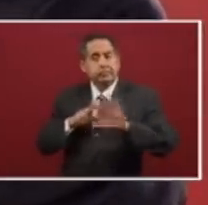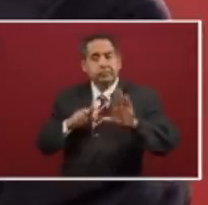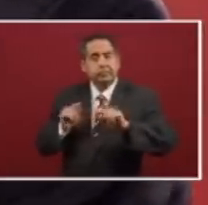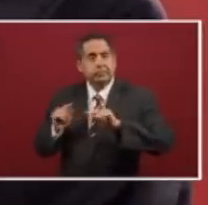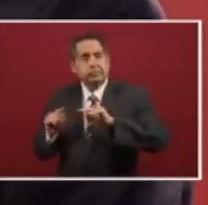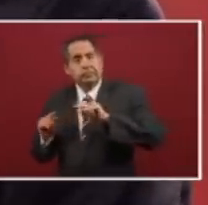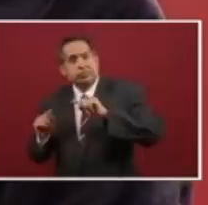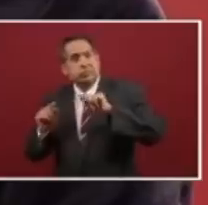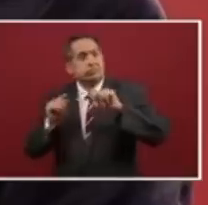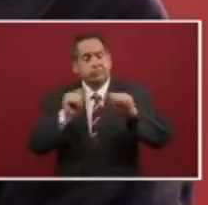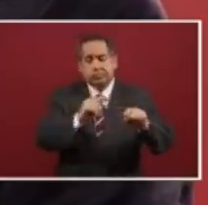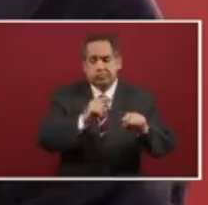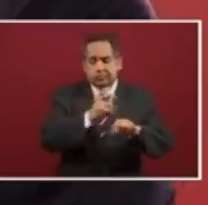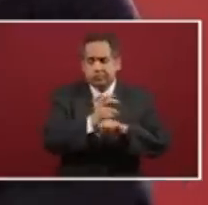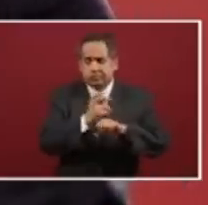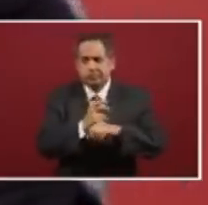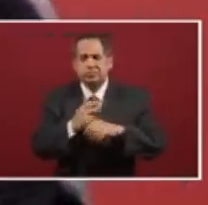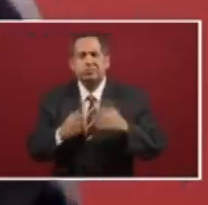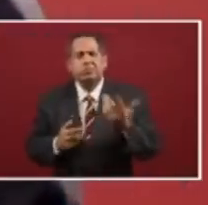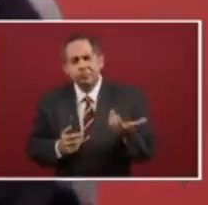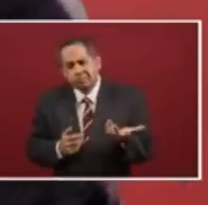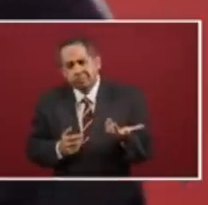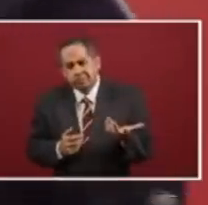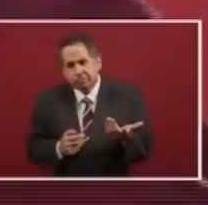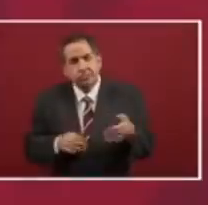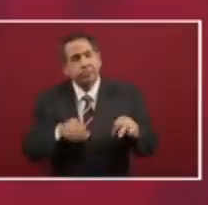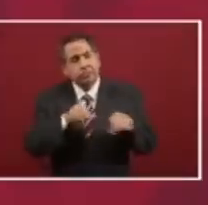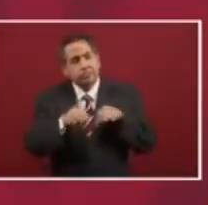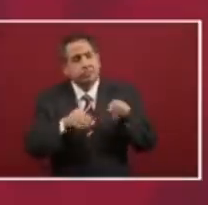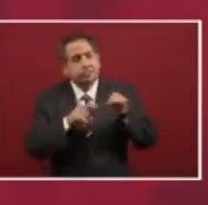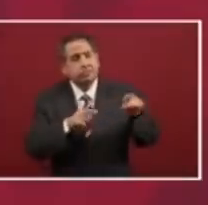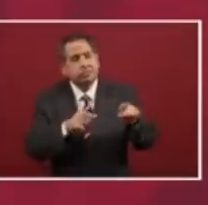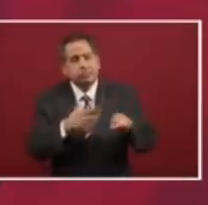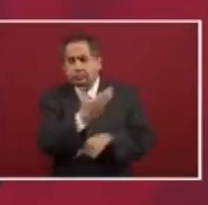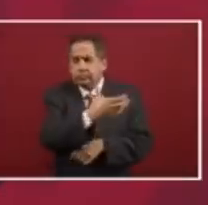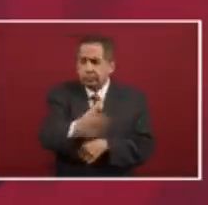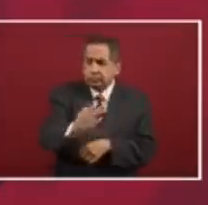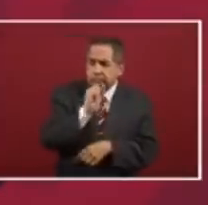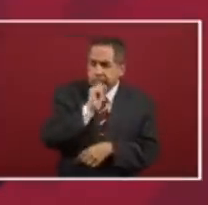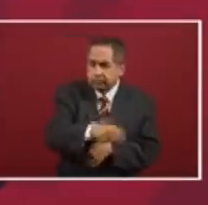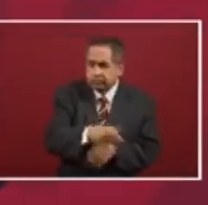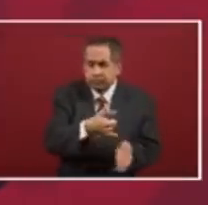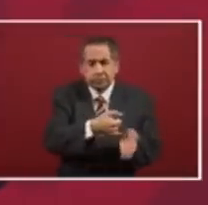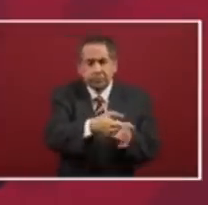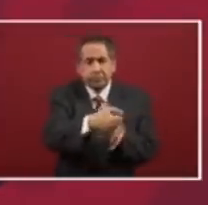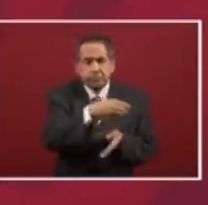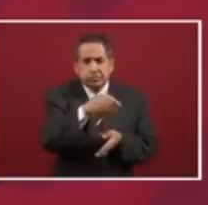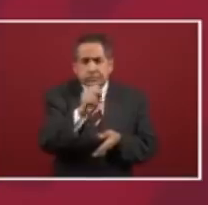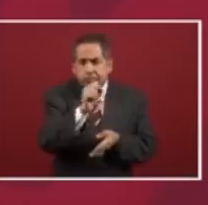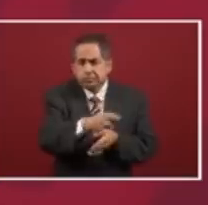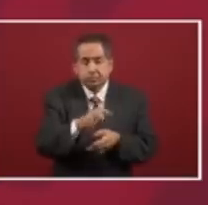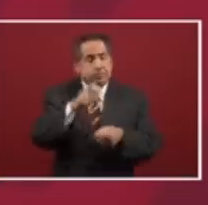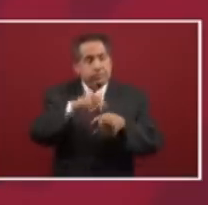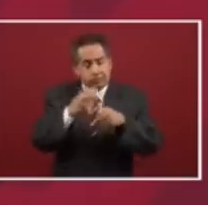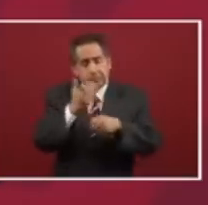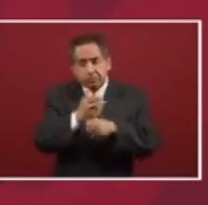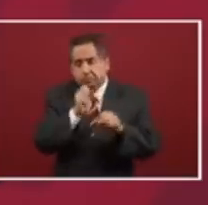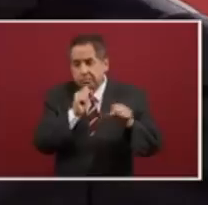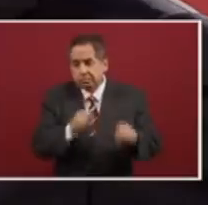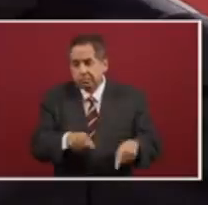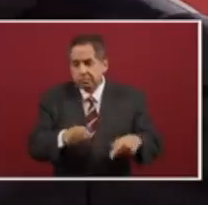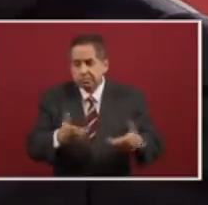eeuu a trabajar la tierra en eeuu